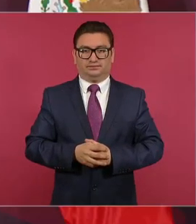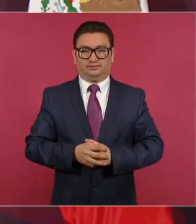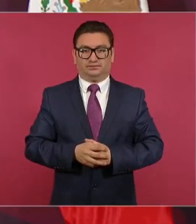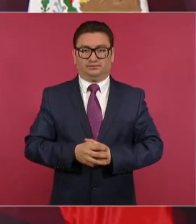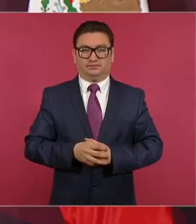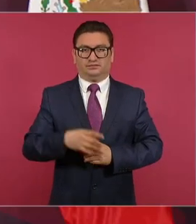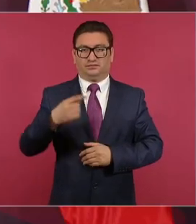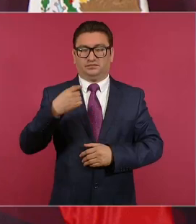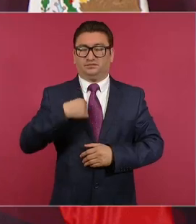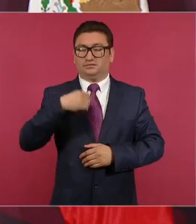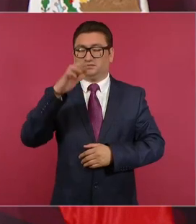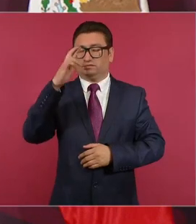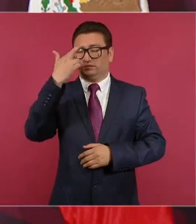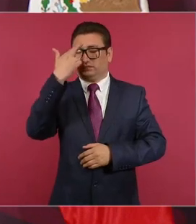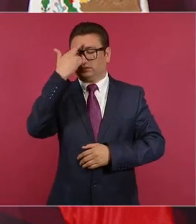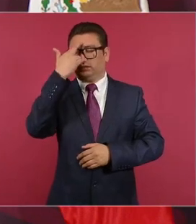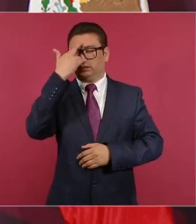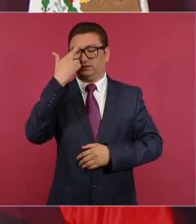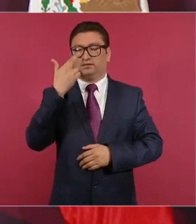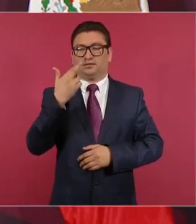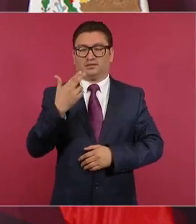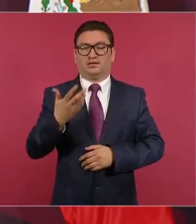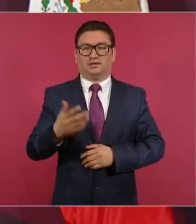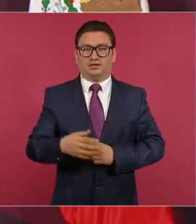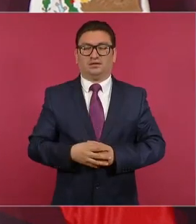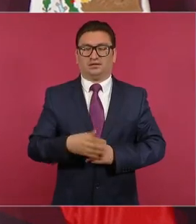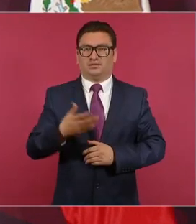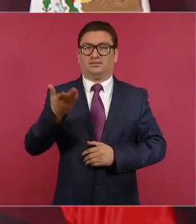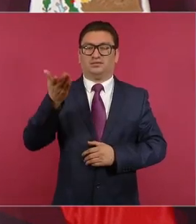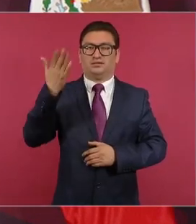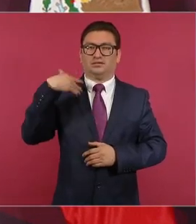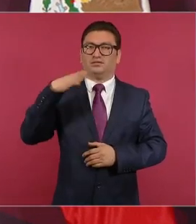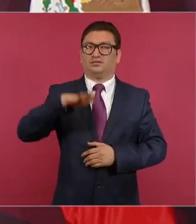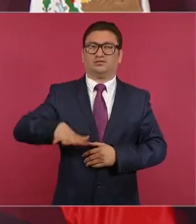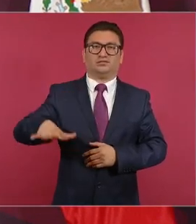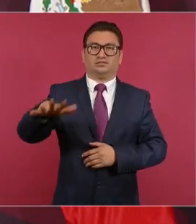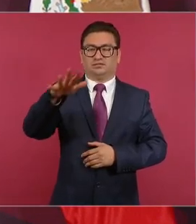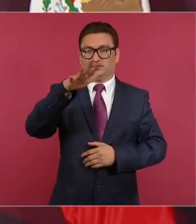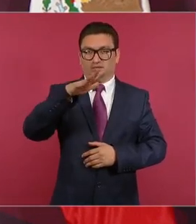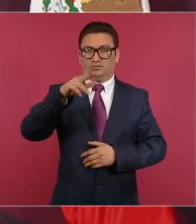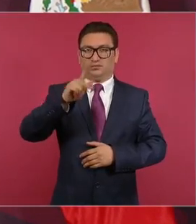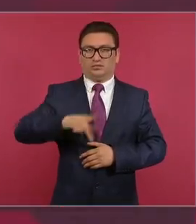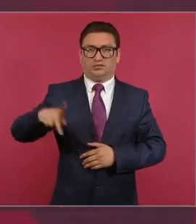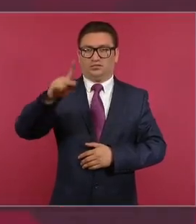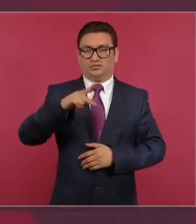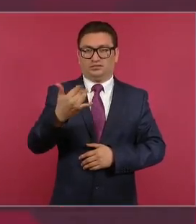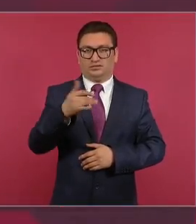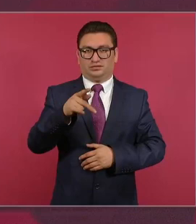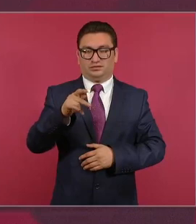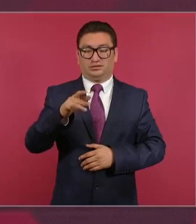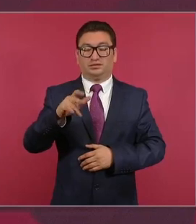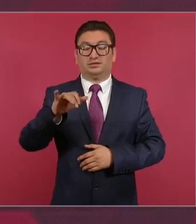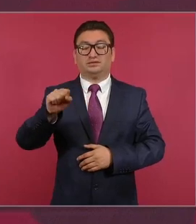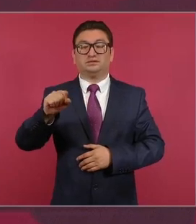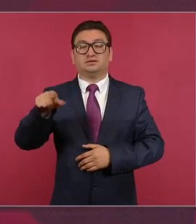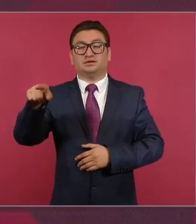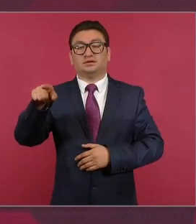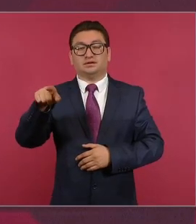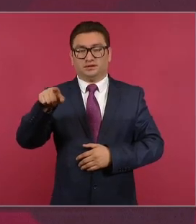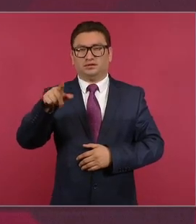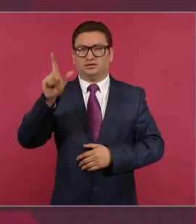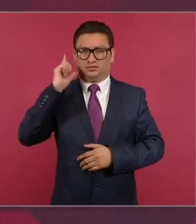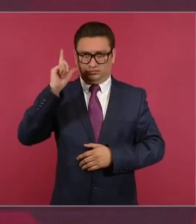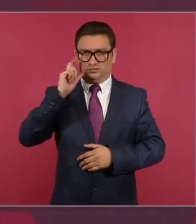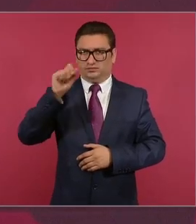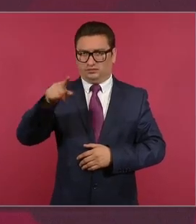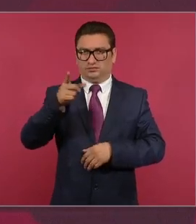Lo recordé ahora que estuvimos en los pueblos yaquis, el lunes, el día de mi cumpleaños,